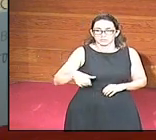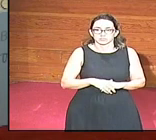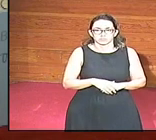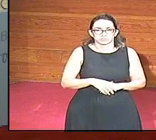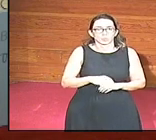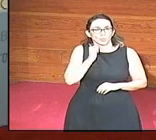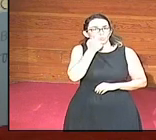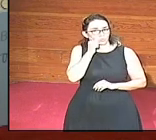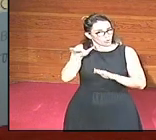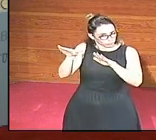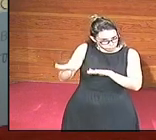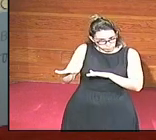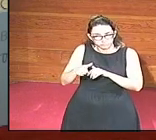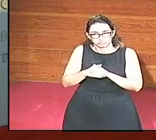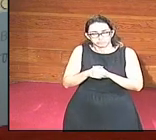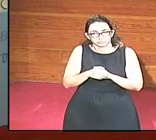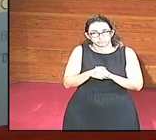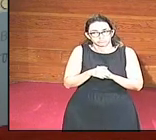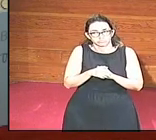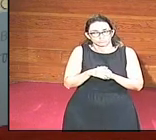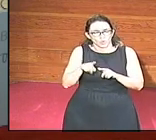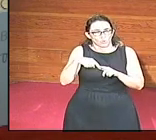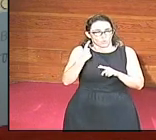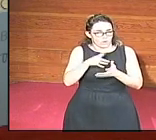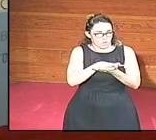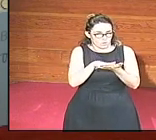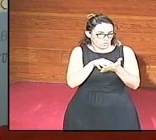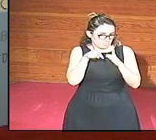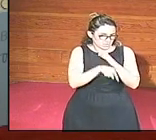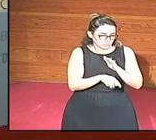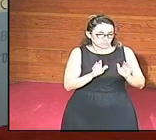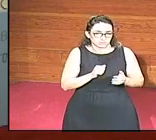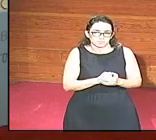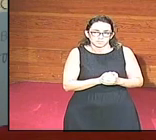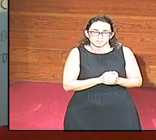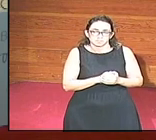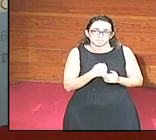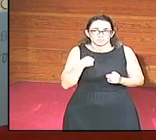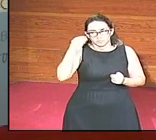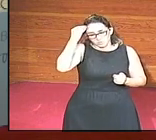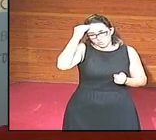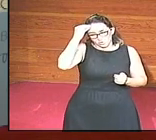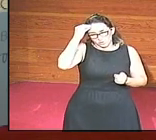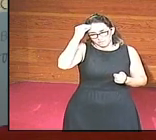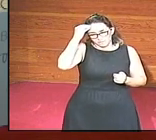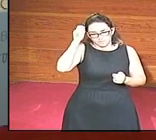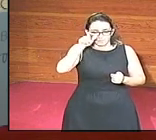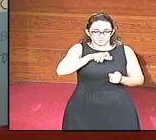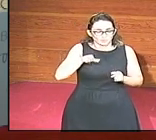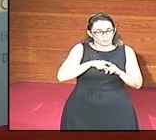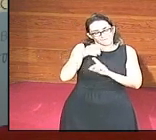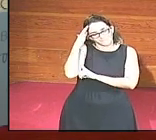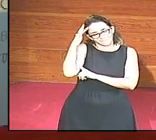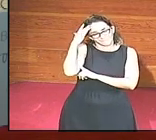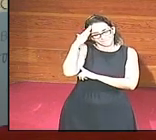prorrusos, que luego hablaremos un poco más sobre esto, pero yo creo que lo que son es nostálgicos de otra era,